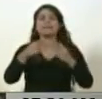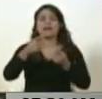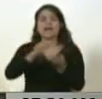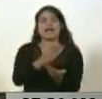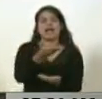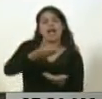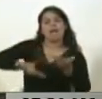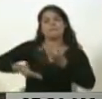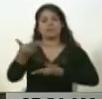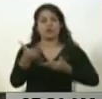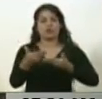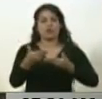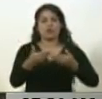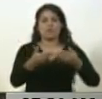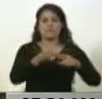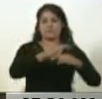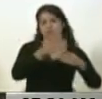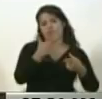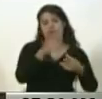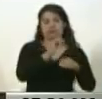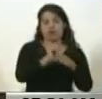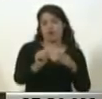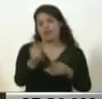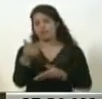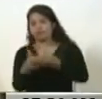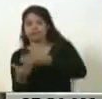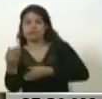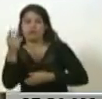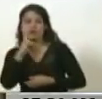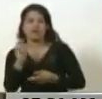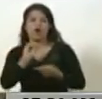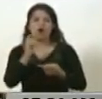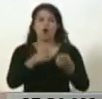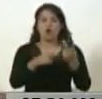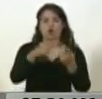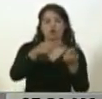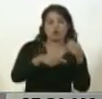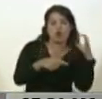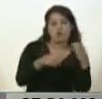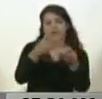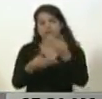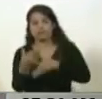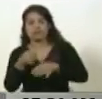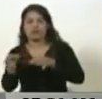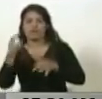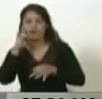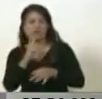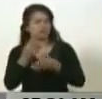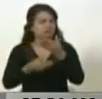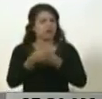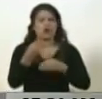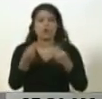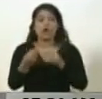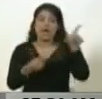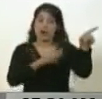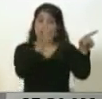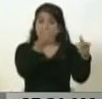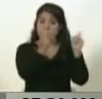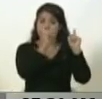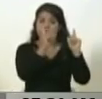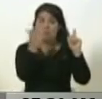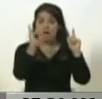mucho desde Cúcuta, y las casas de cambio con libre convertibilidad, que la libertad que les ha dado la